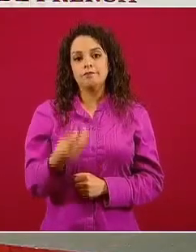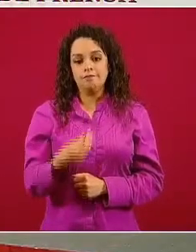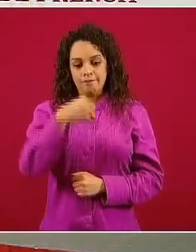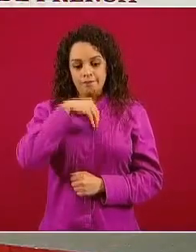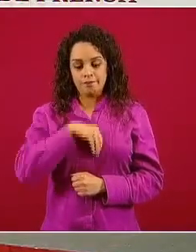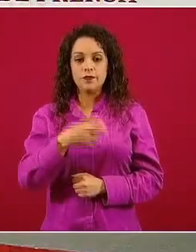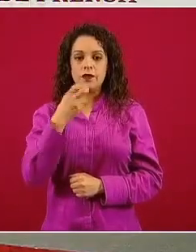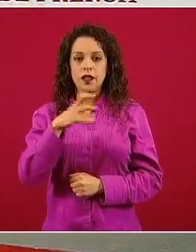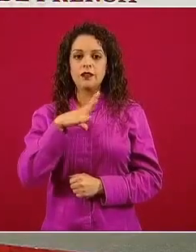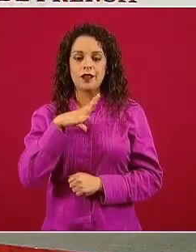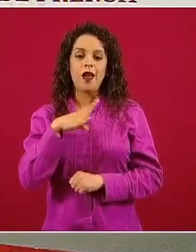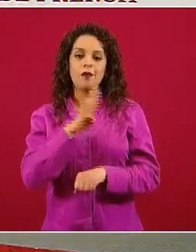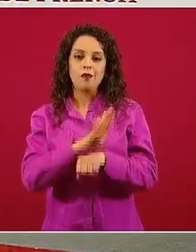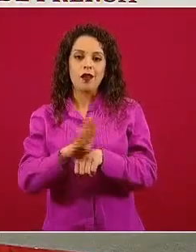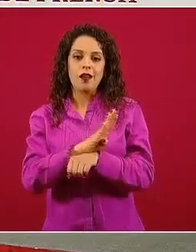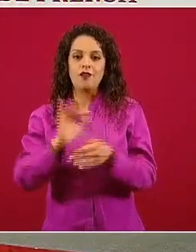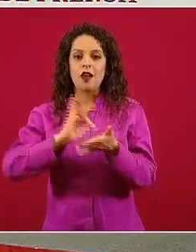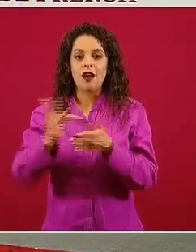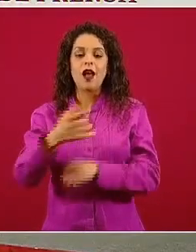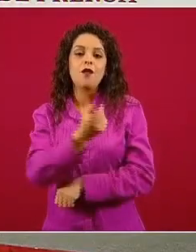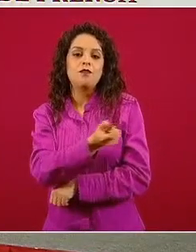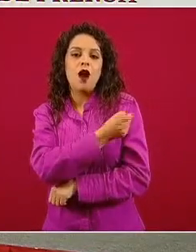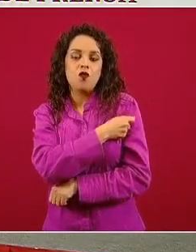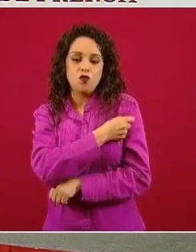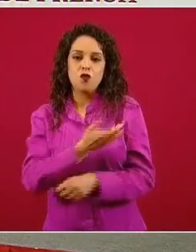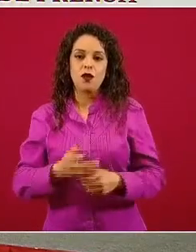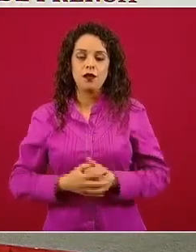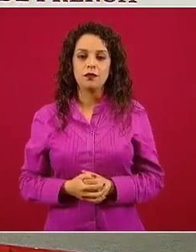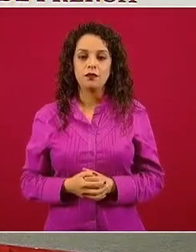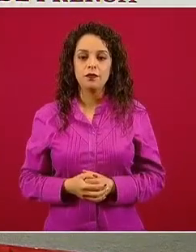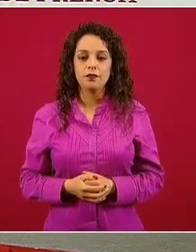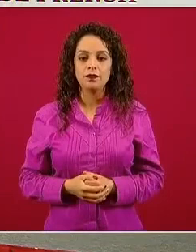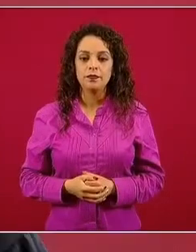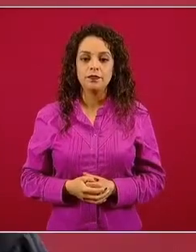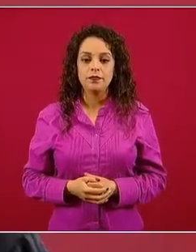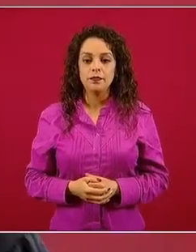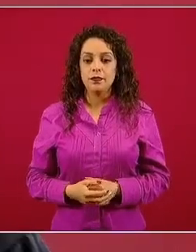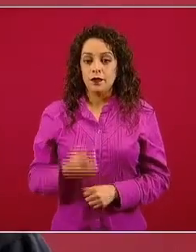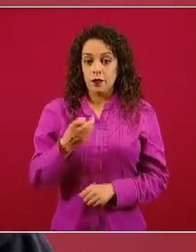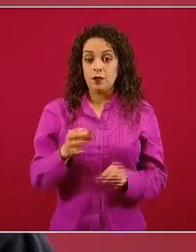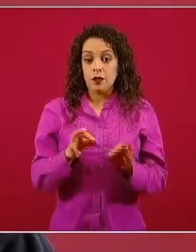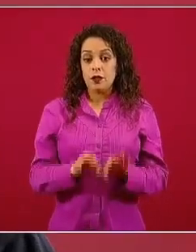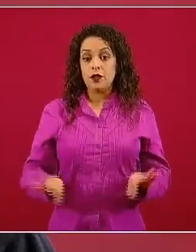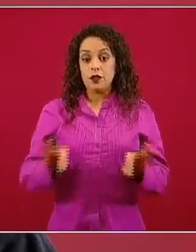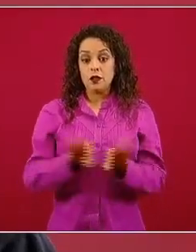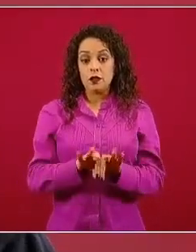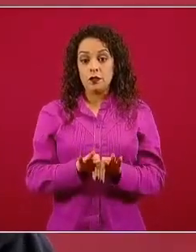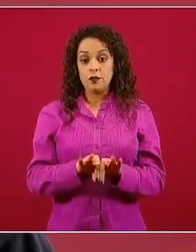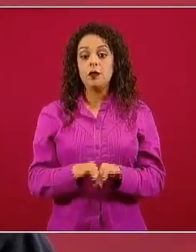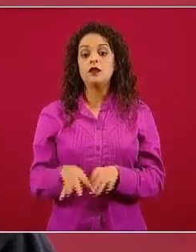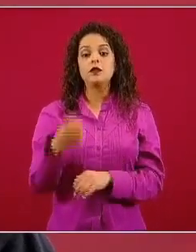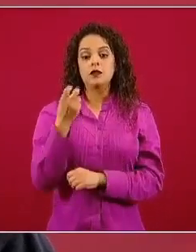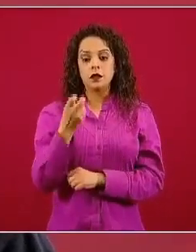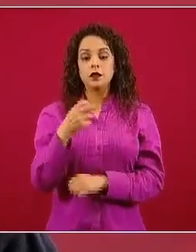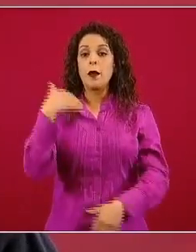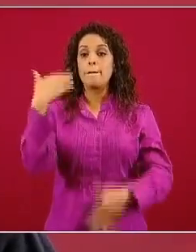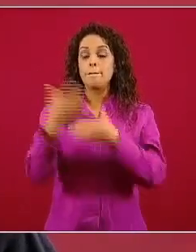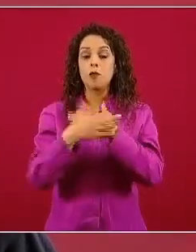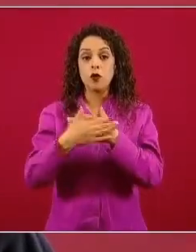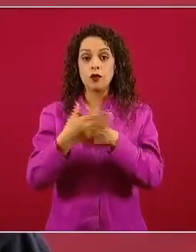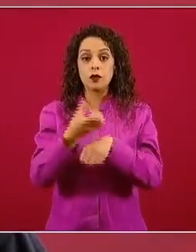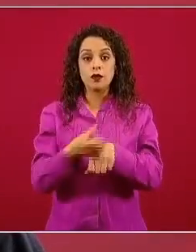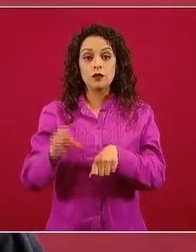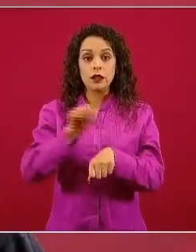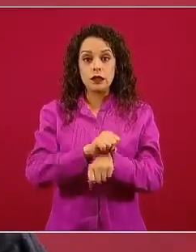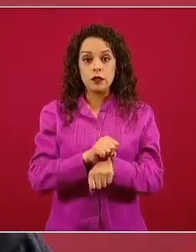les va a aportar. Entonces, vamos a, digamos que un punto de partida importante va a ser precisamente la próxima semana